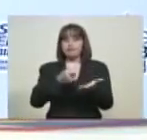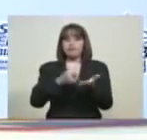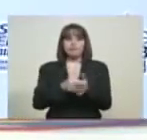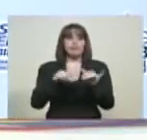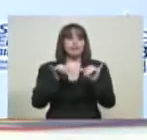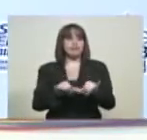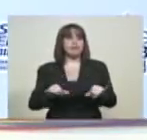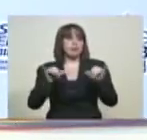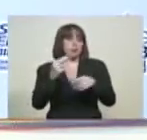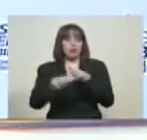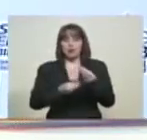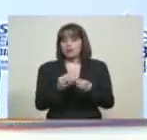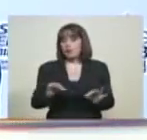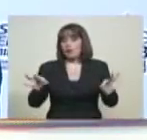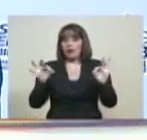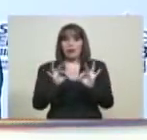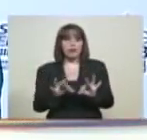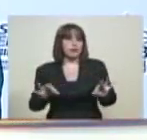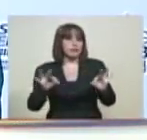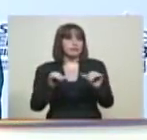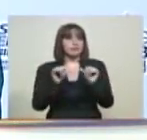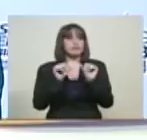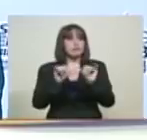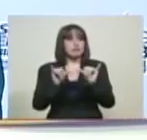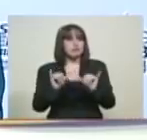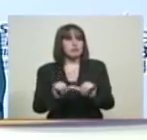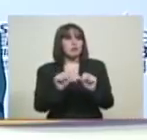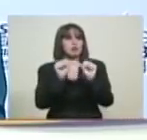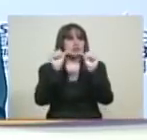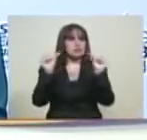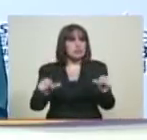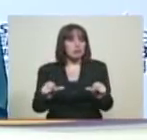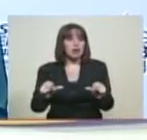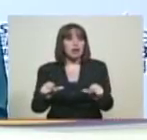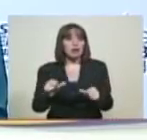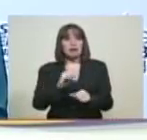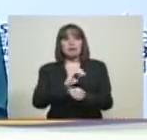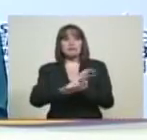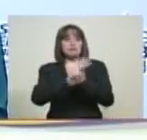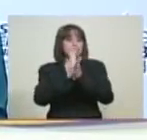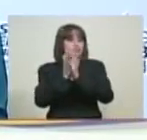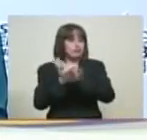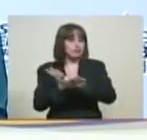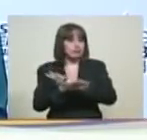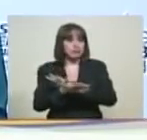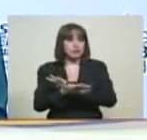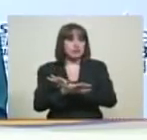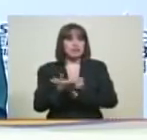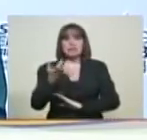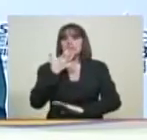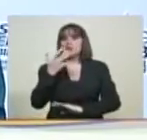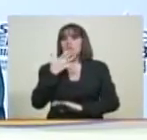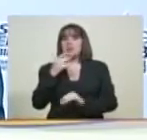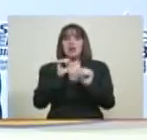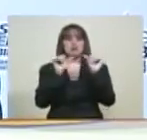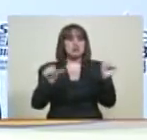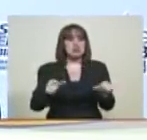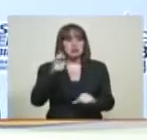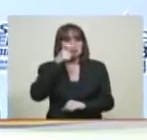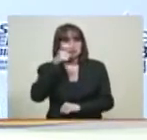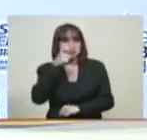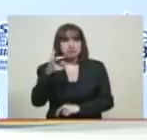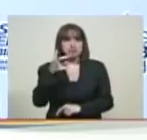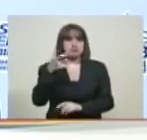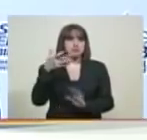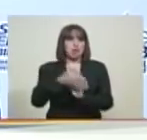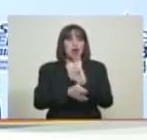estamos haciendo nada ese sistema de supervisión se agotó no se trata simple un sistema de supervisión es hacer